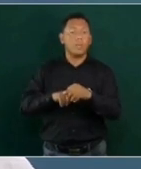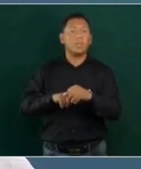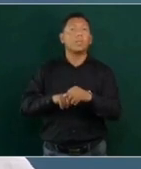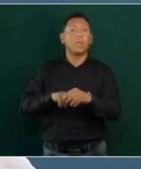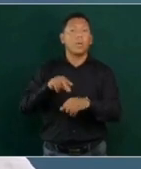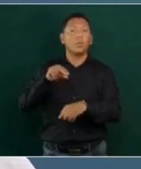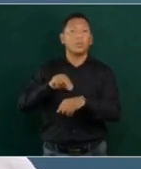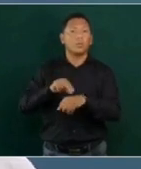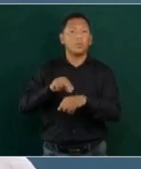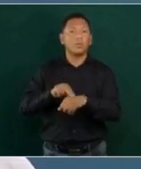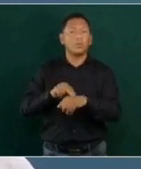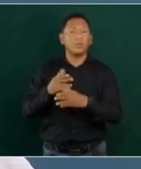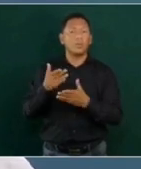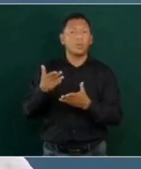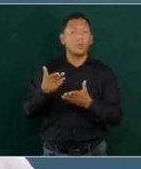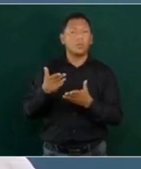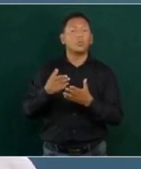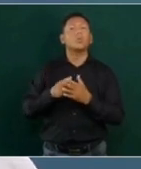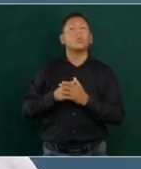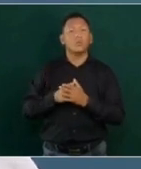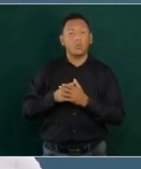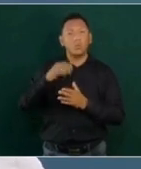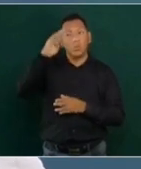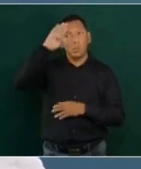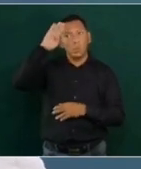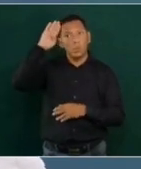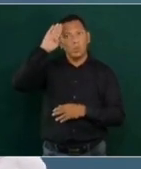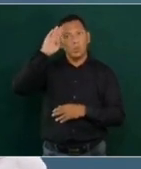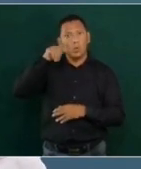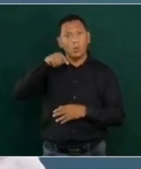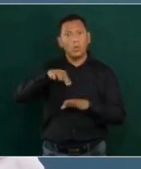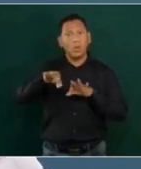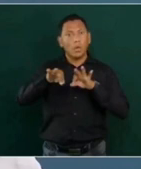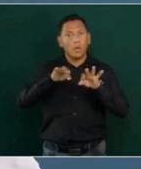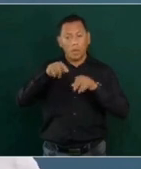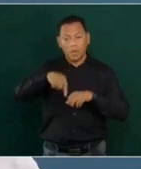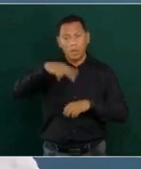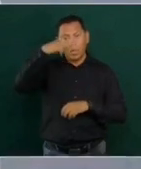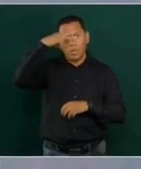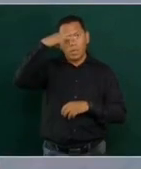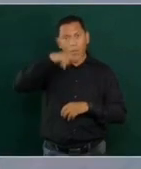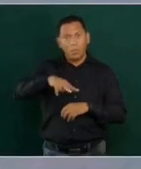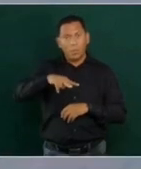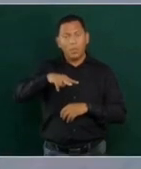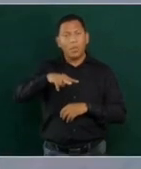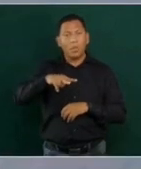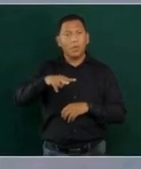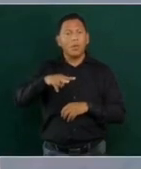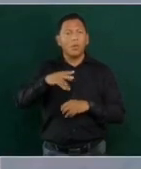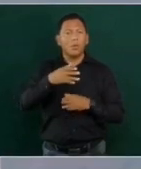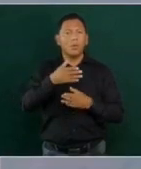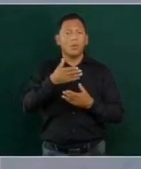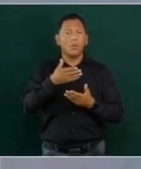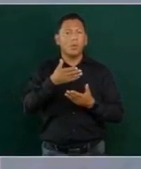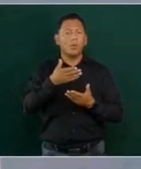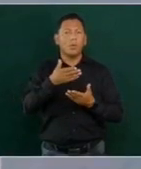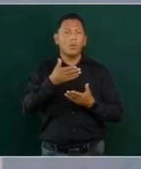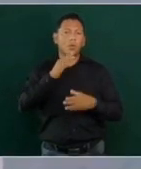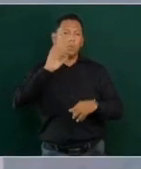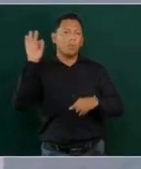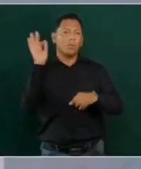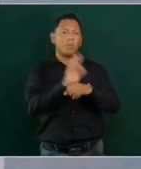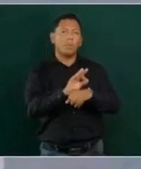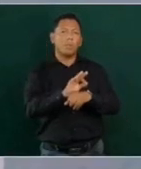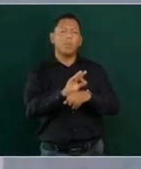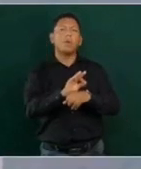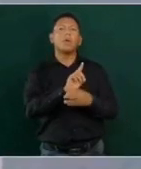cubanos trabajando en México en el plan que tenemos de garantizar el derecho a la